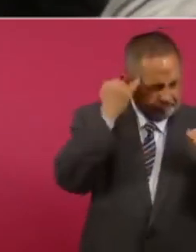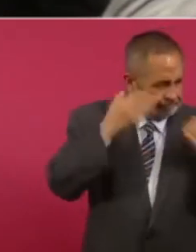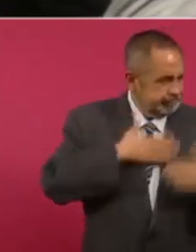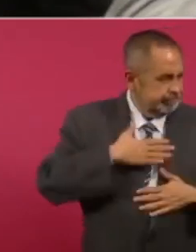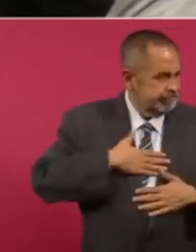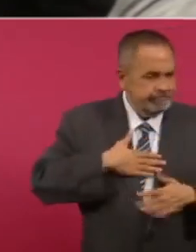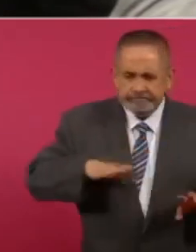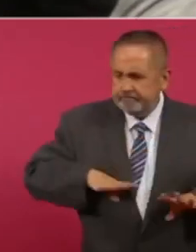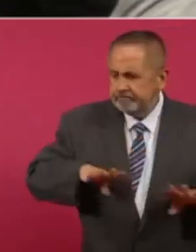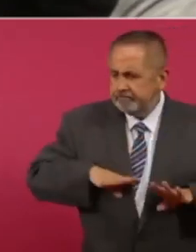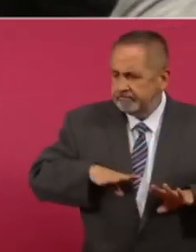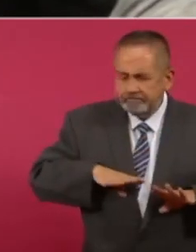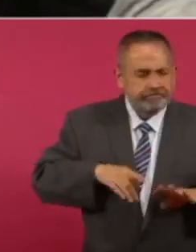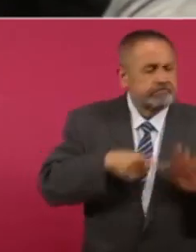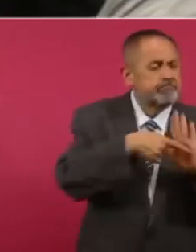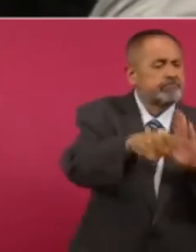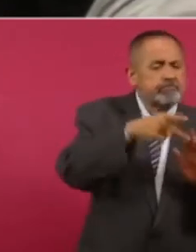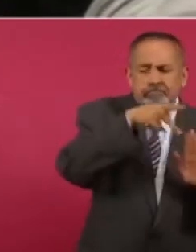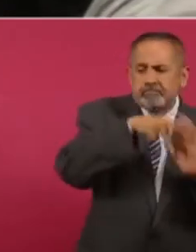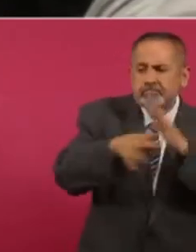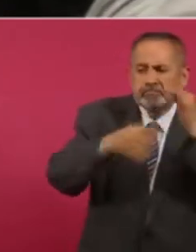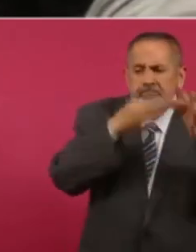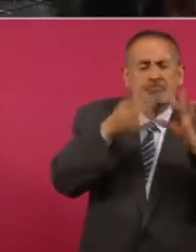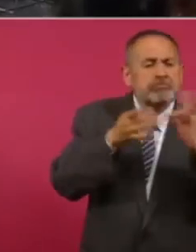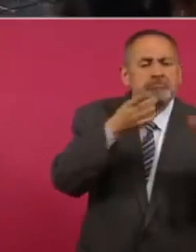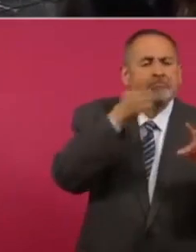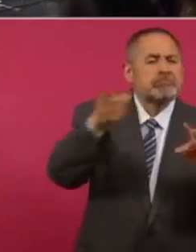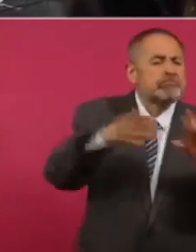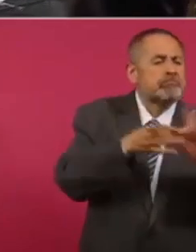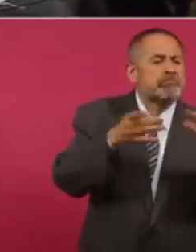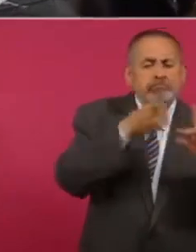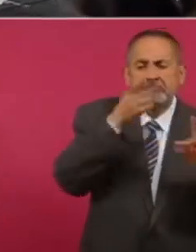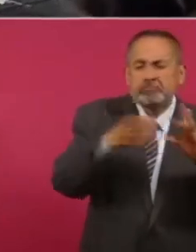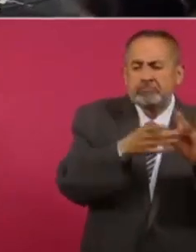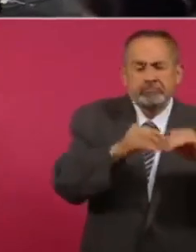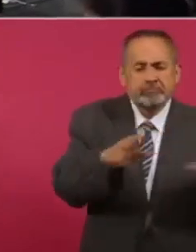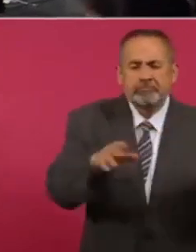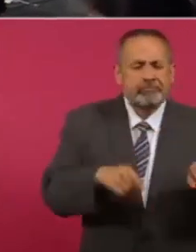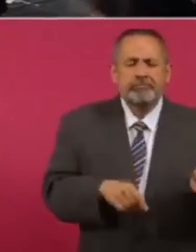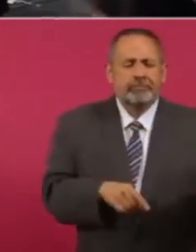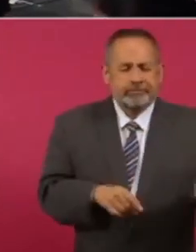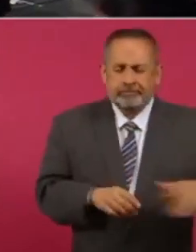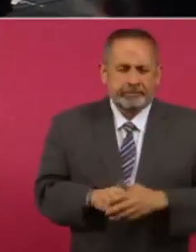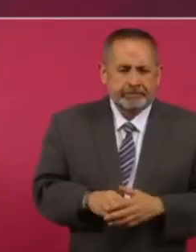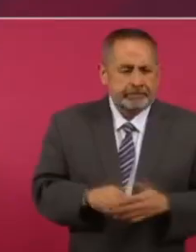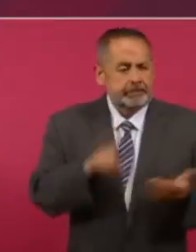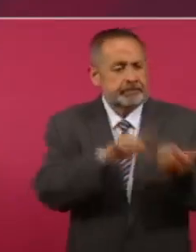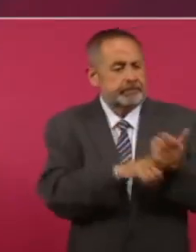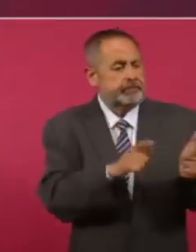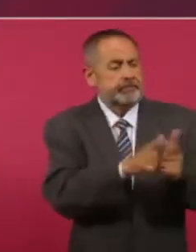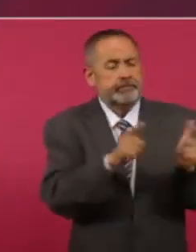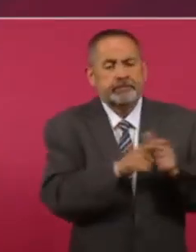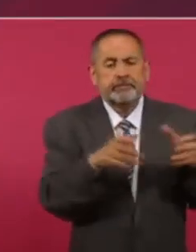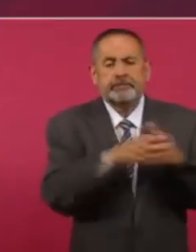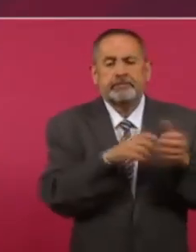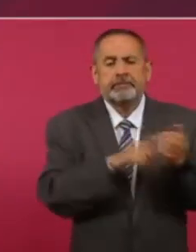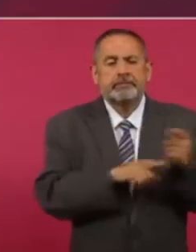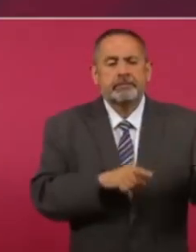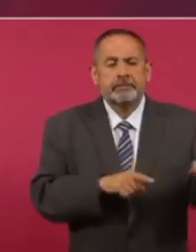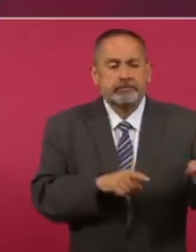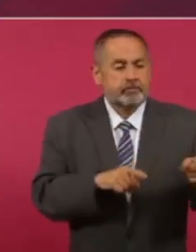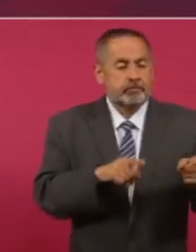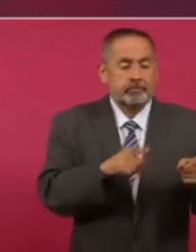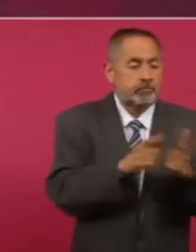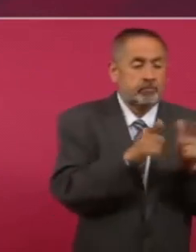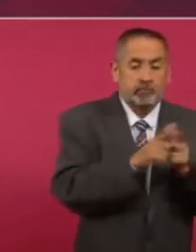gobierno demócrata. Así que, pues bueno, así está este asunto. Más adelante en su rueda de prensa, el presidente se refirió a esta defensa,